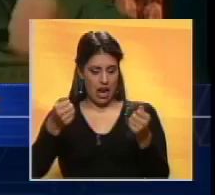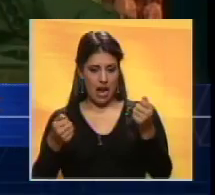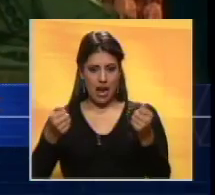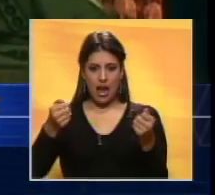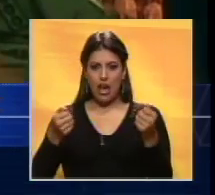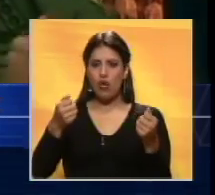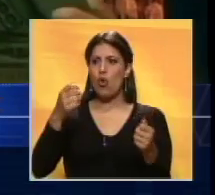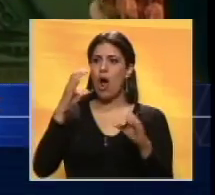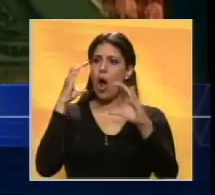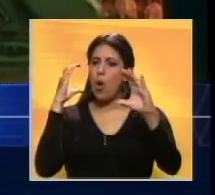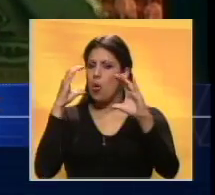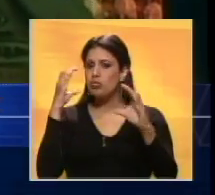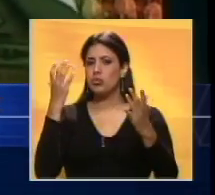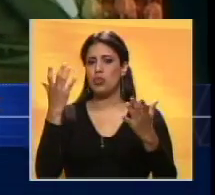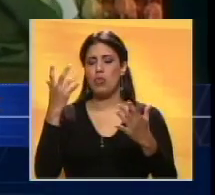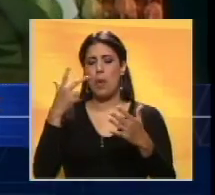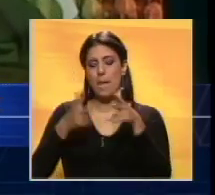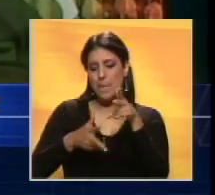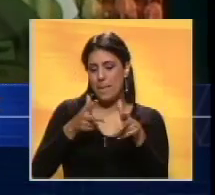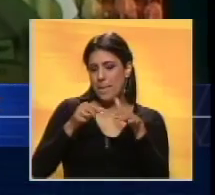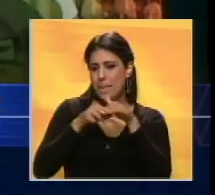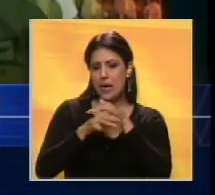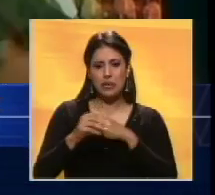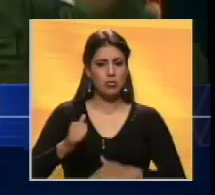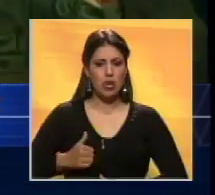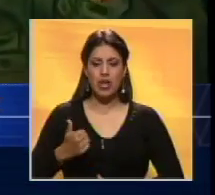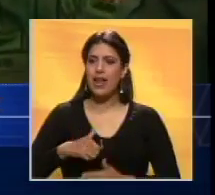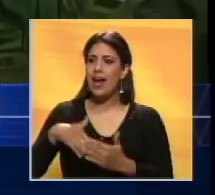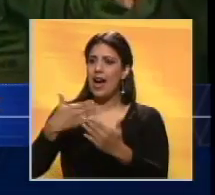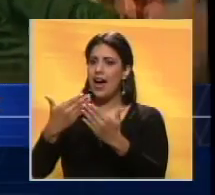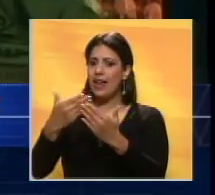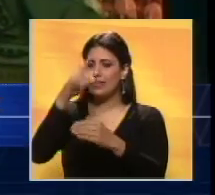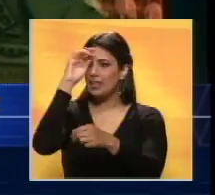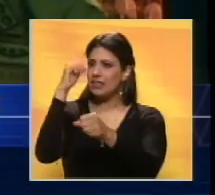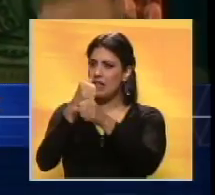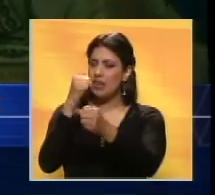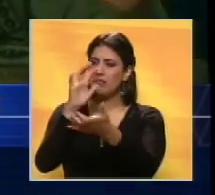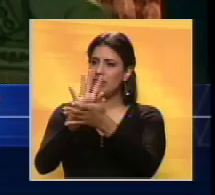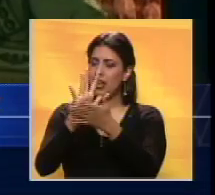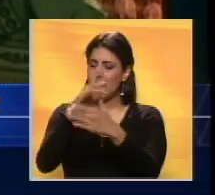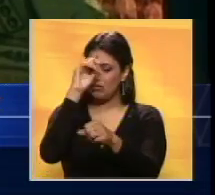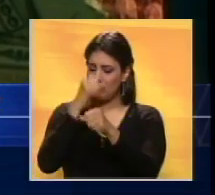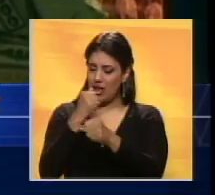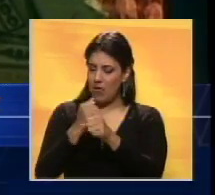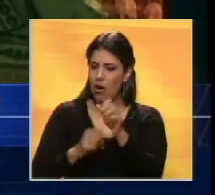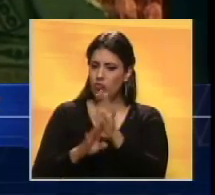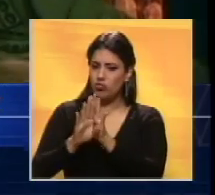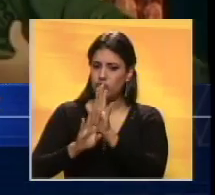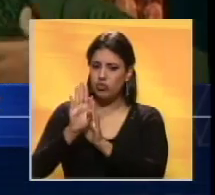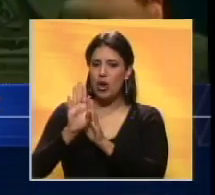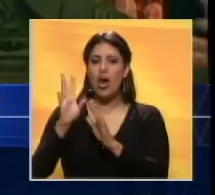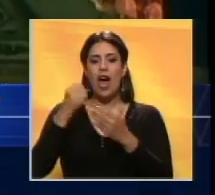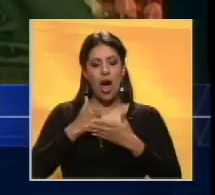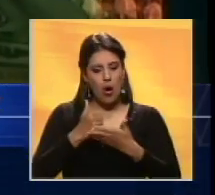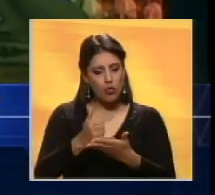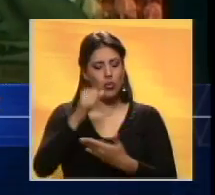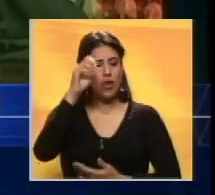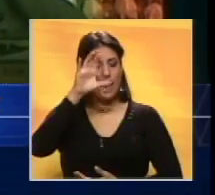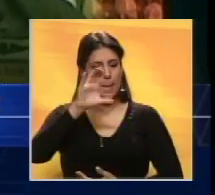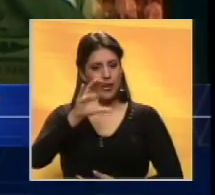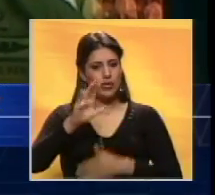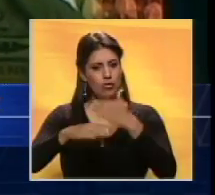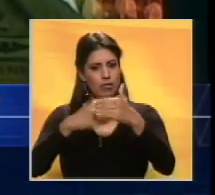su autobús, en su metro, etcétera, a llegar a su trabajo, a producir por nuestro